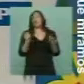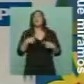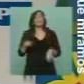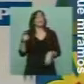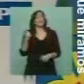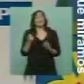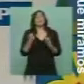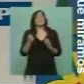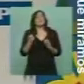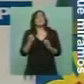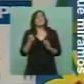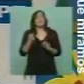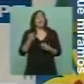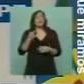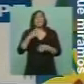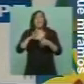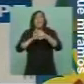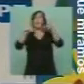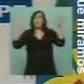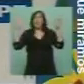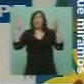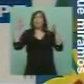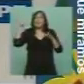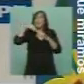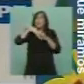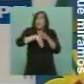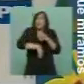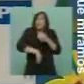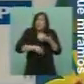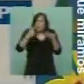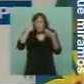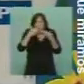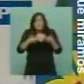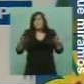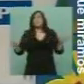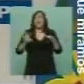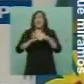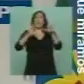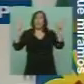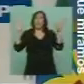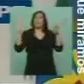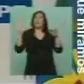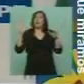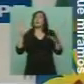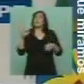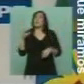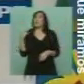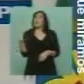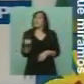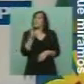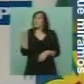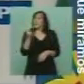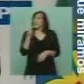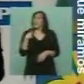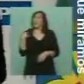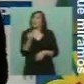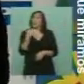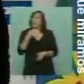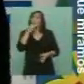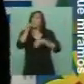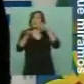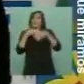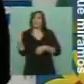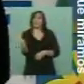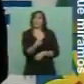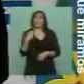democracia abordar estos temas necesario abordarlos porque están haciendo crisis en serio En todas